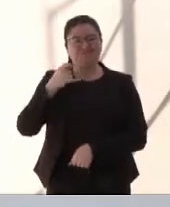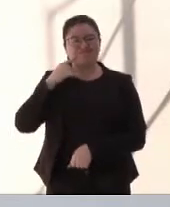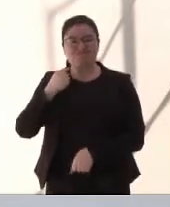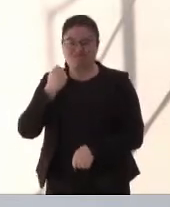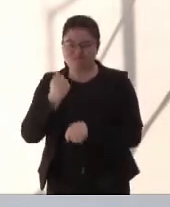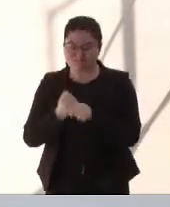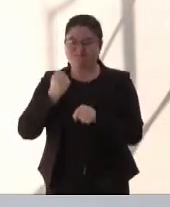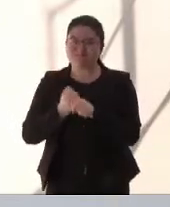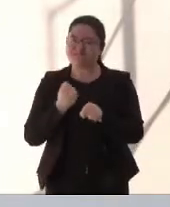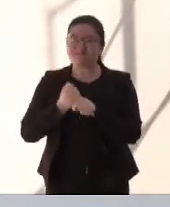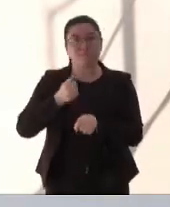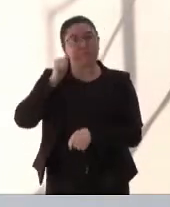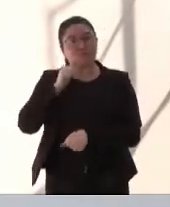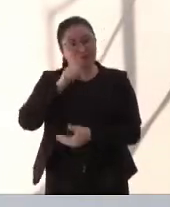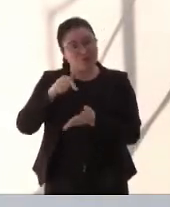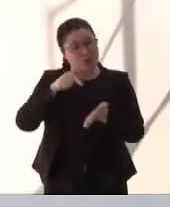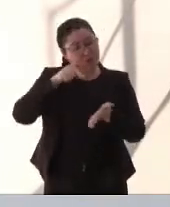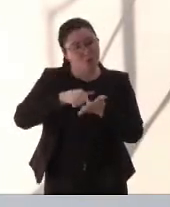un espacio,